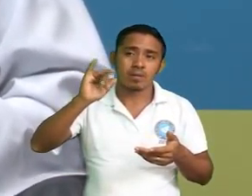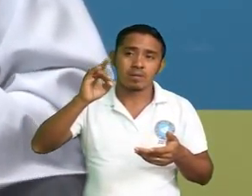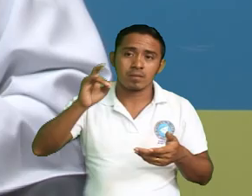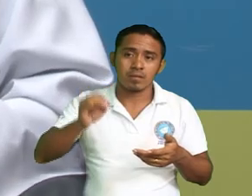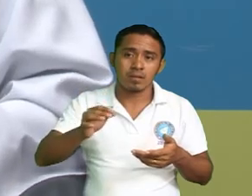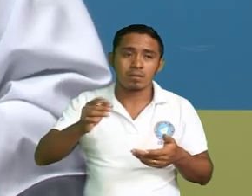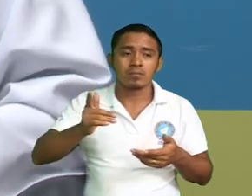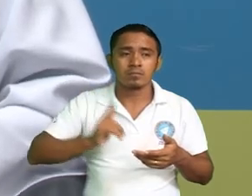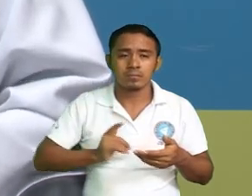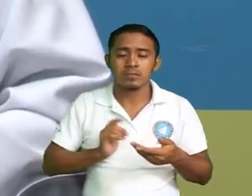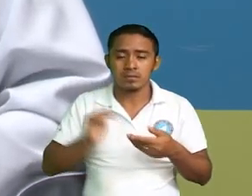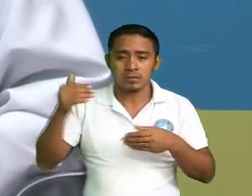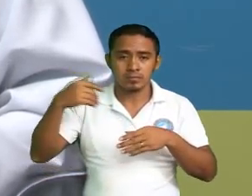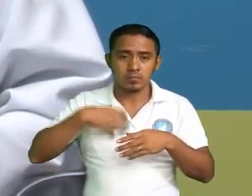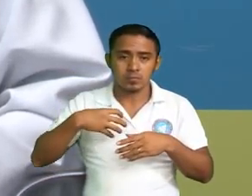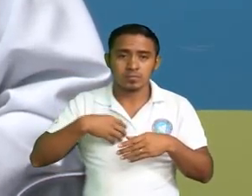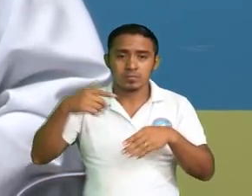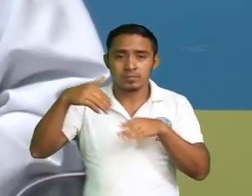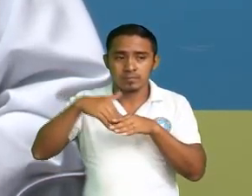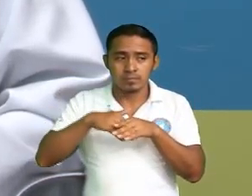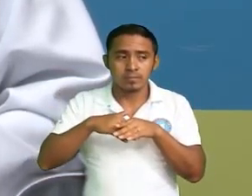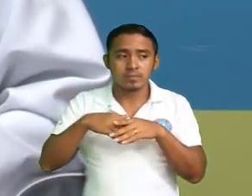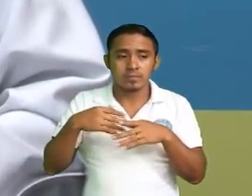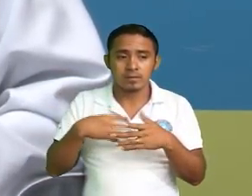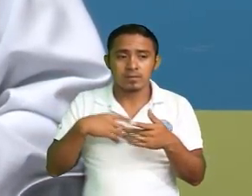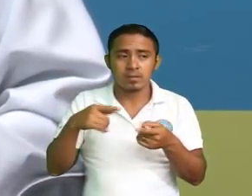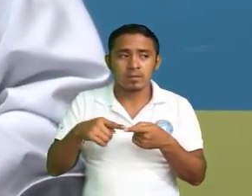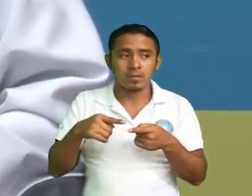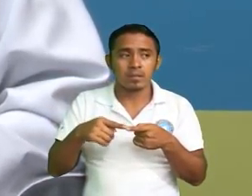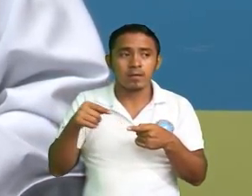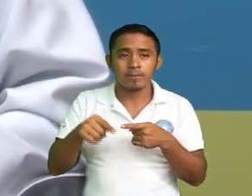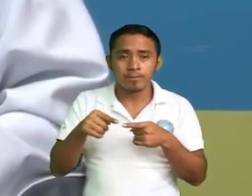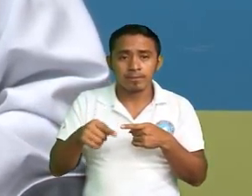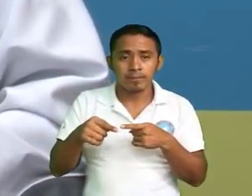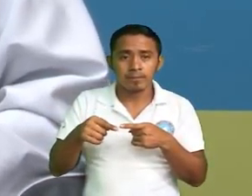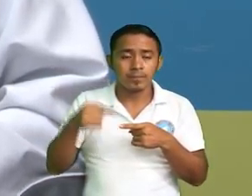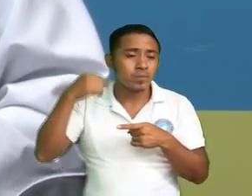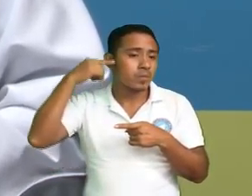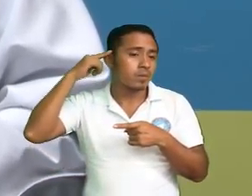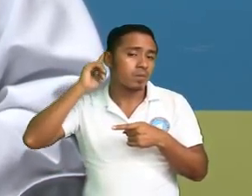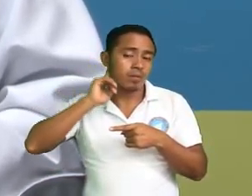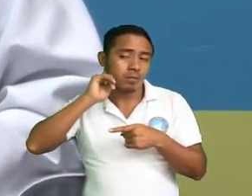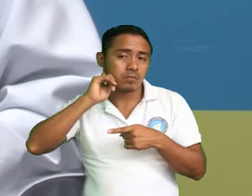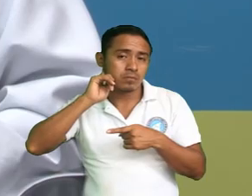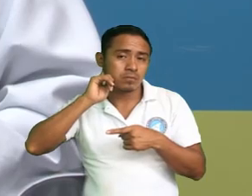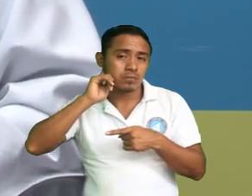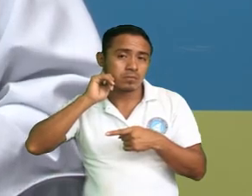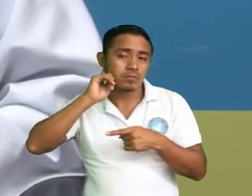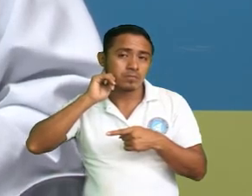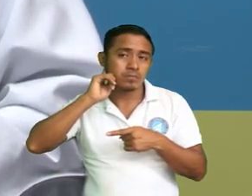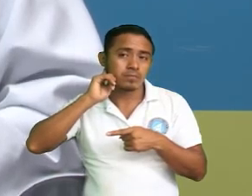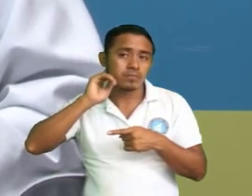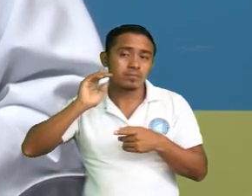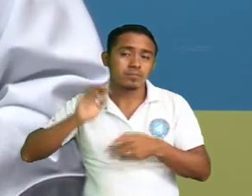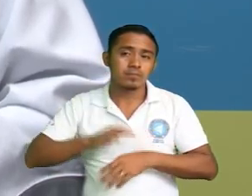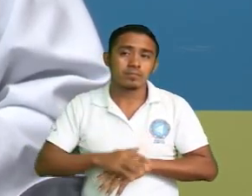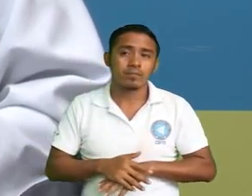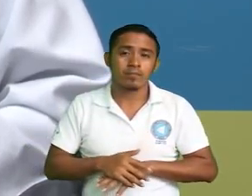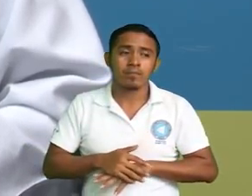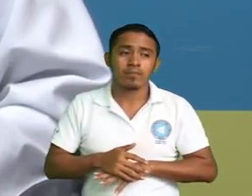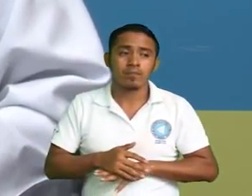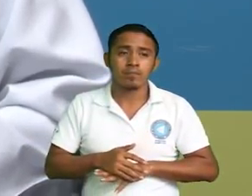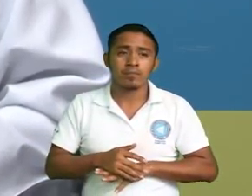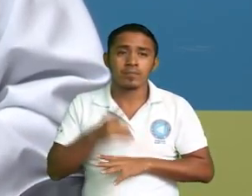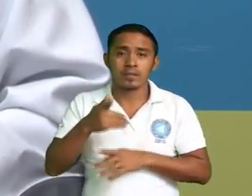producimos y que contiene el conducto auditivo externo es un mecanismo del